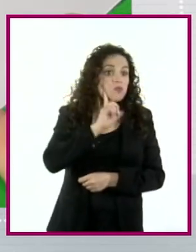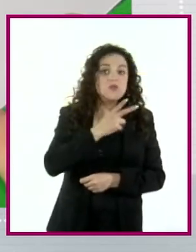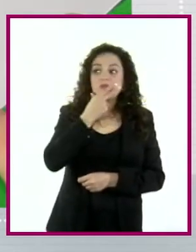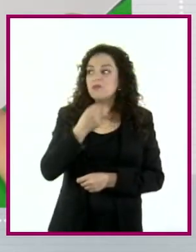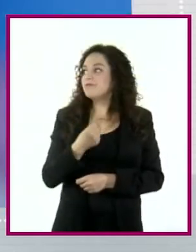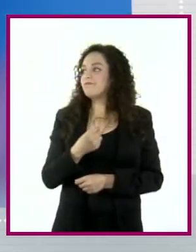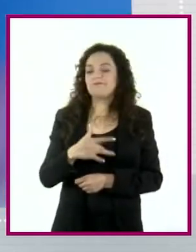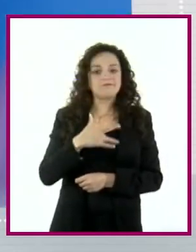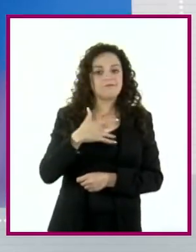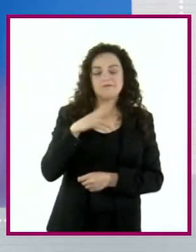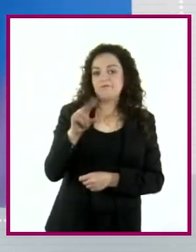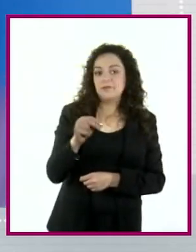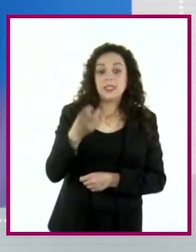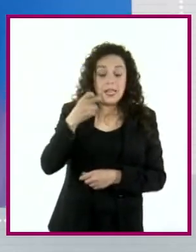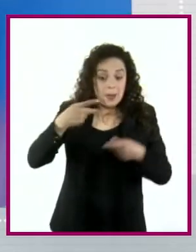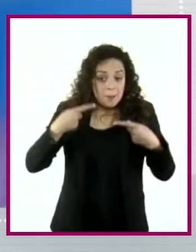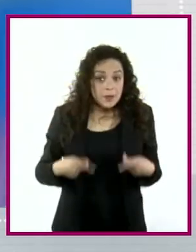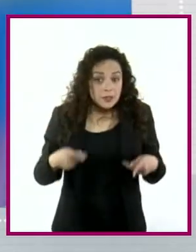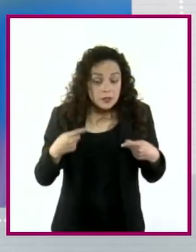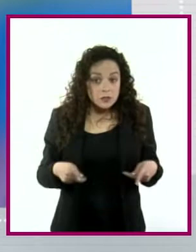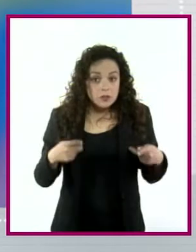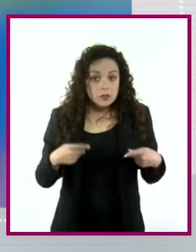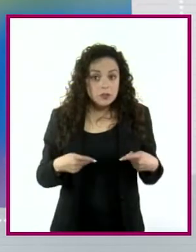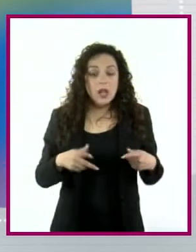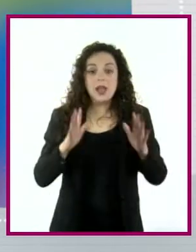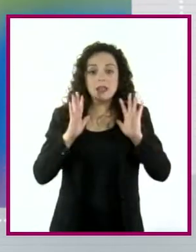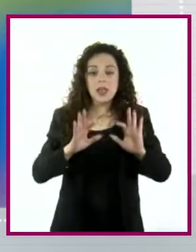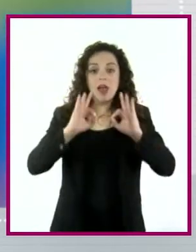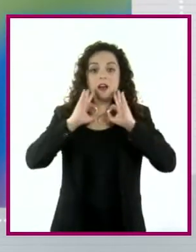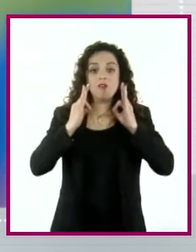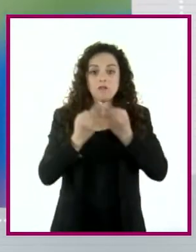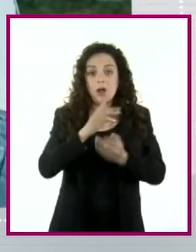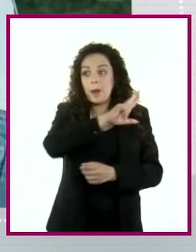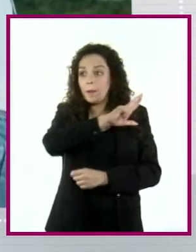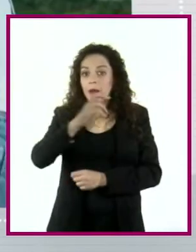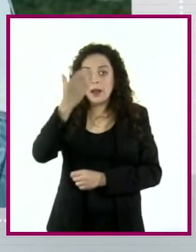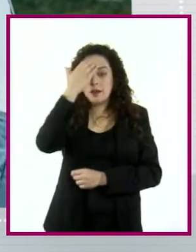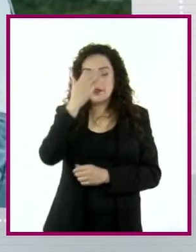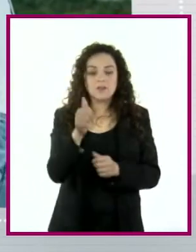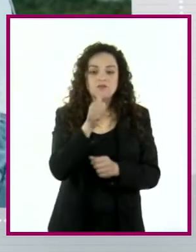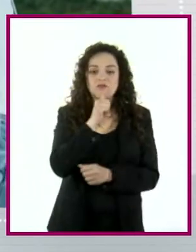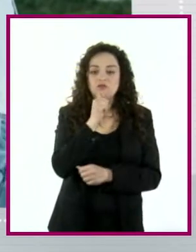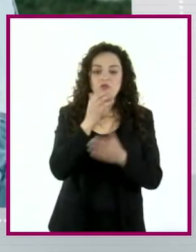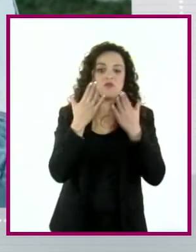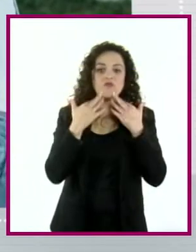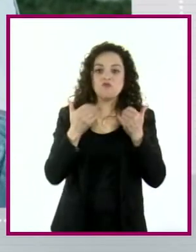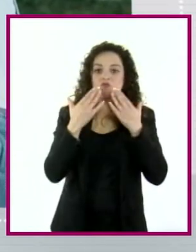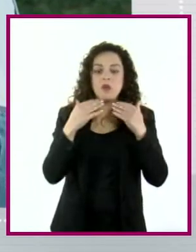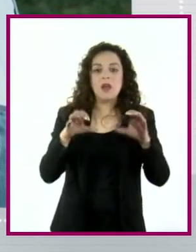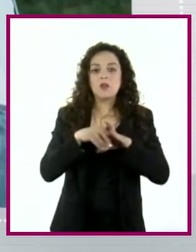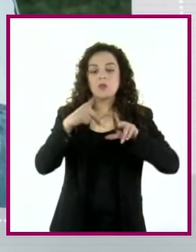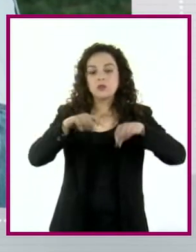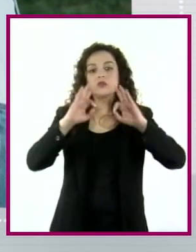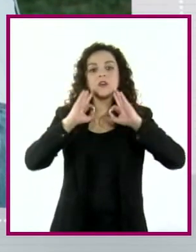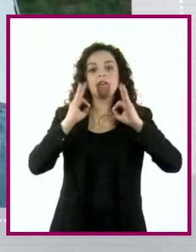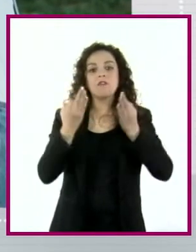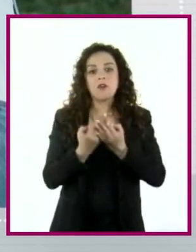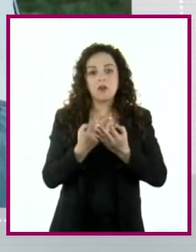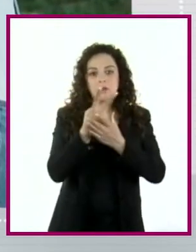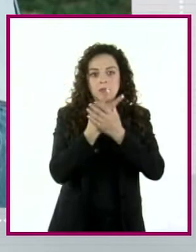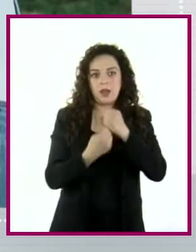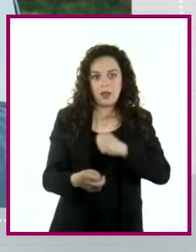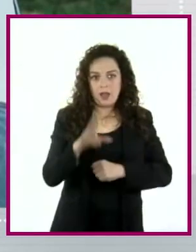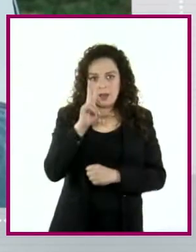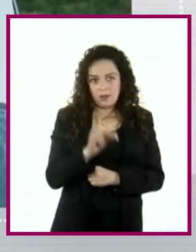Y para estas personas no tenemos una forma de reconocerles una una vivencia no binaria en el